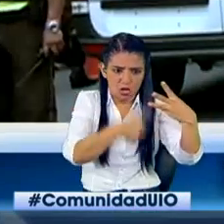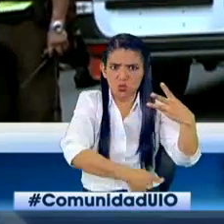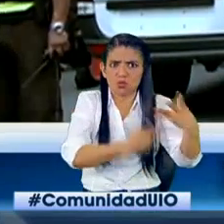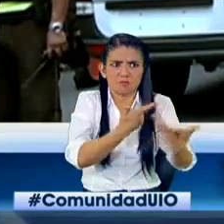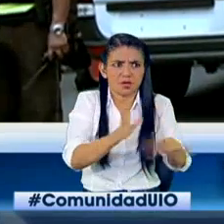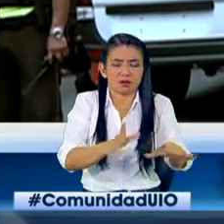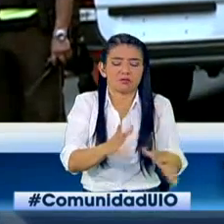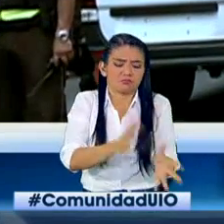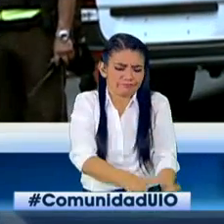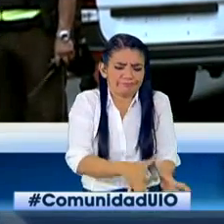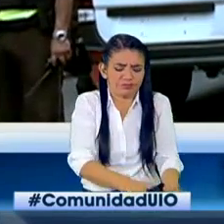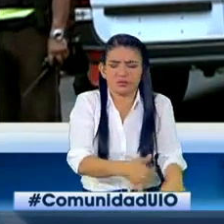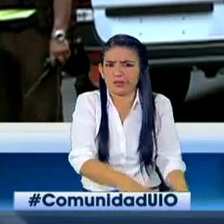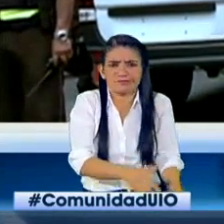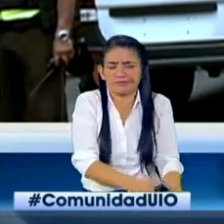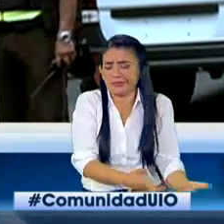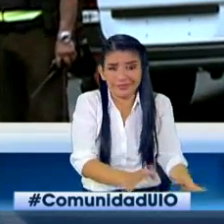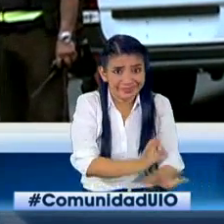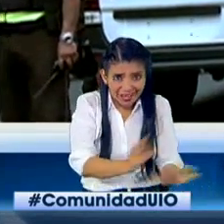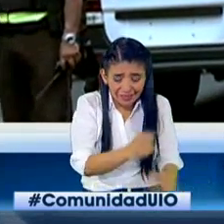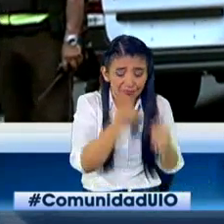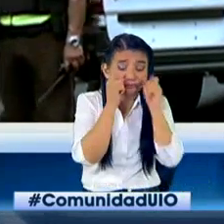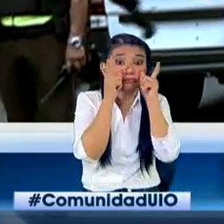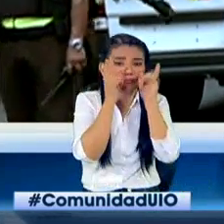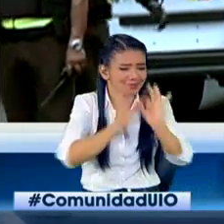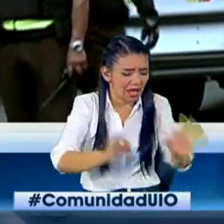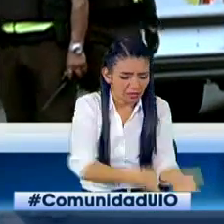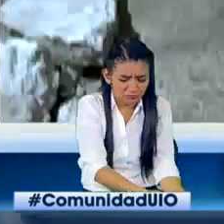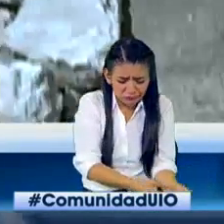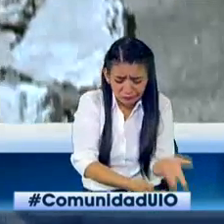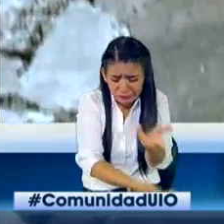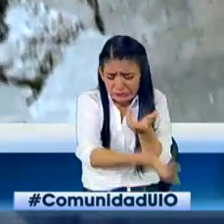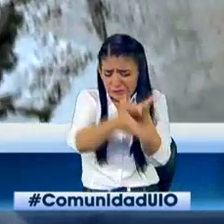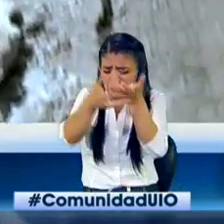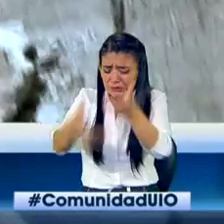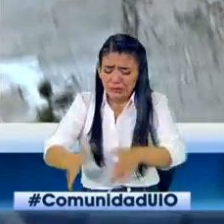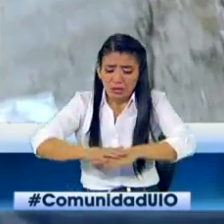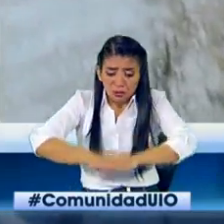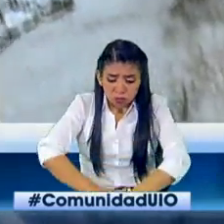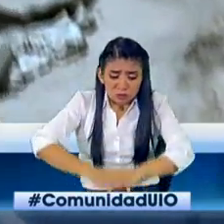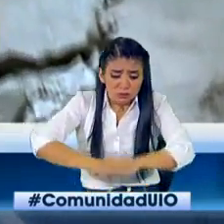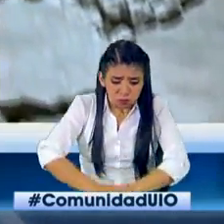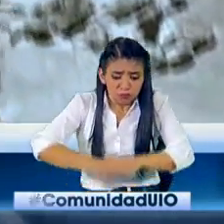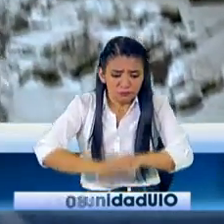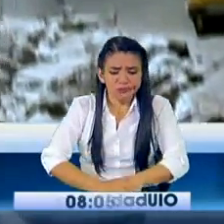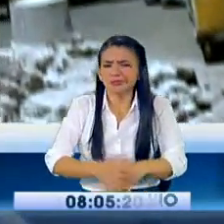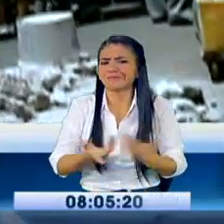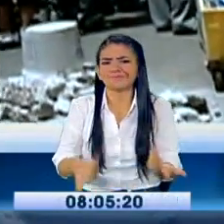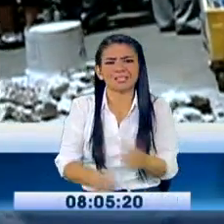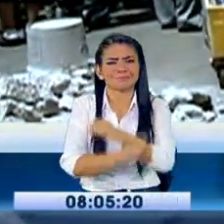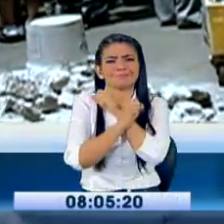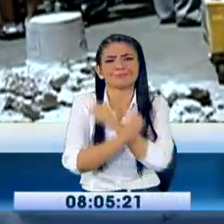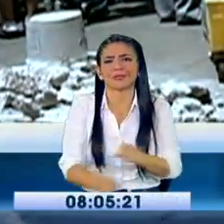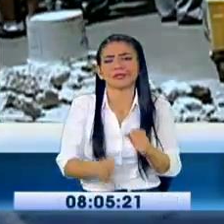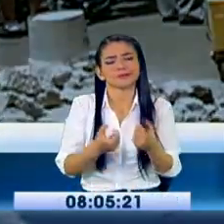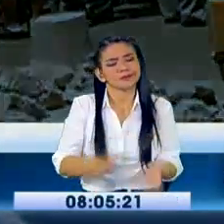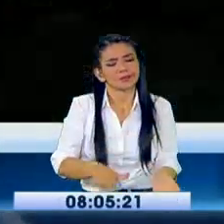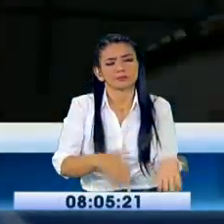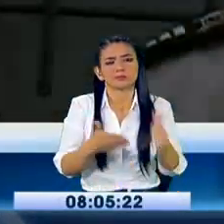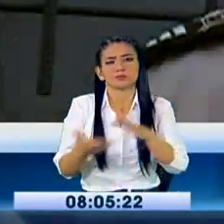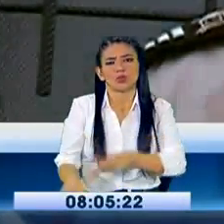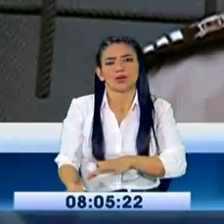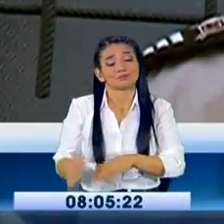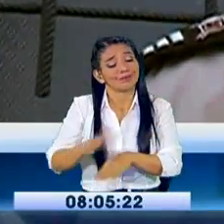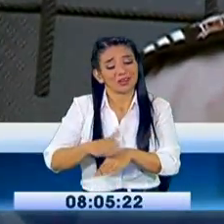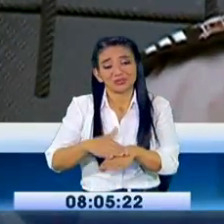para. La esposa del occiso queda embarazada de 2 meses. Él pasaba por aquí y ayudó a las personas que estaban ahogándose o muriendo, pidiendo